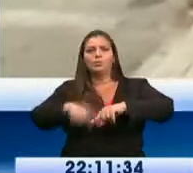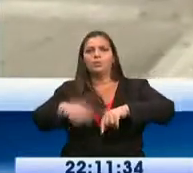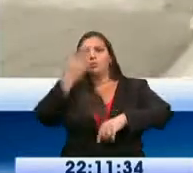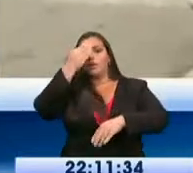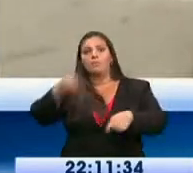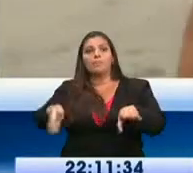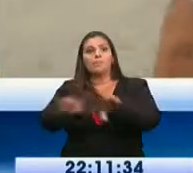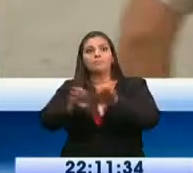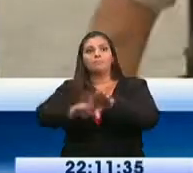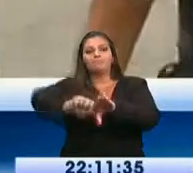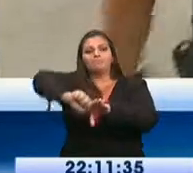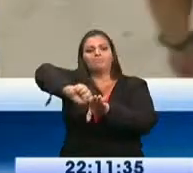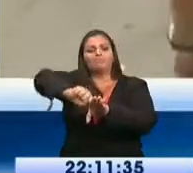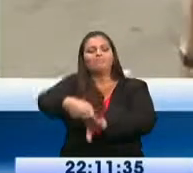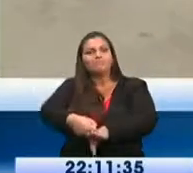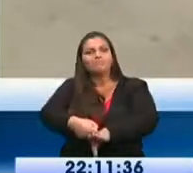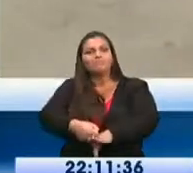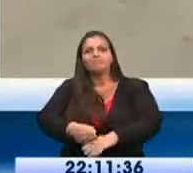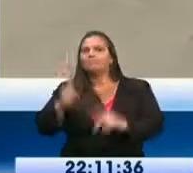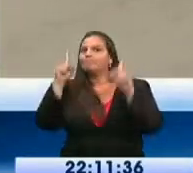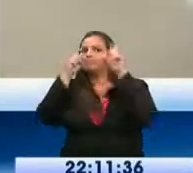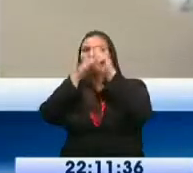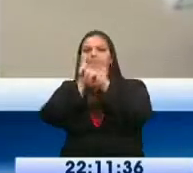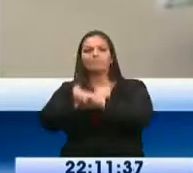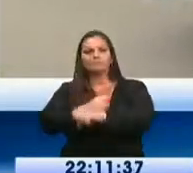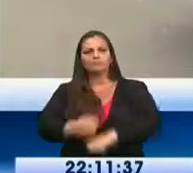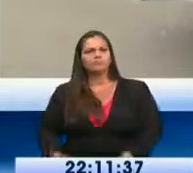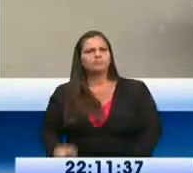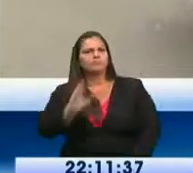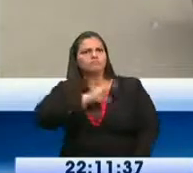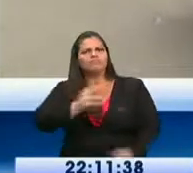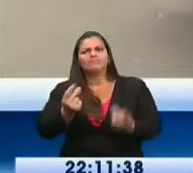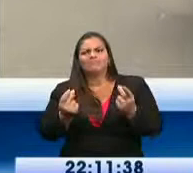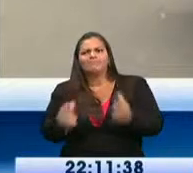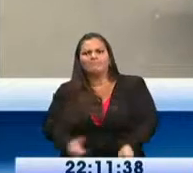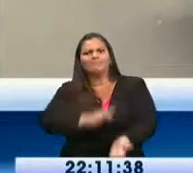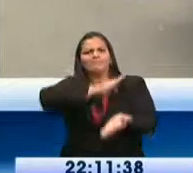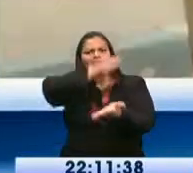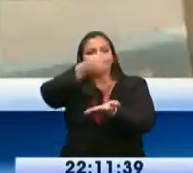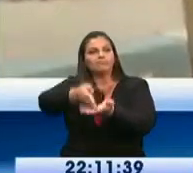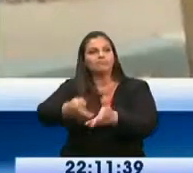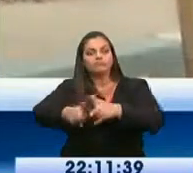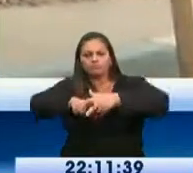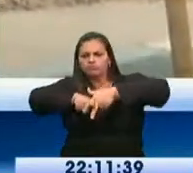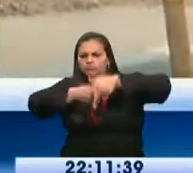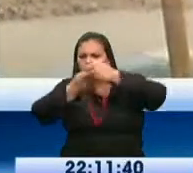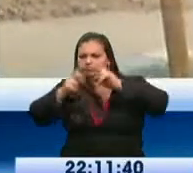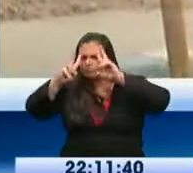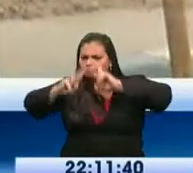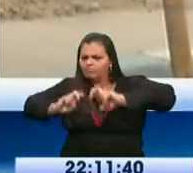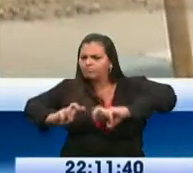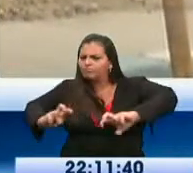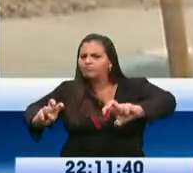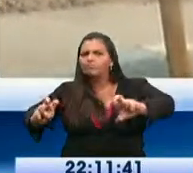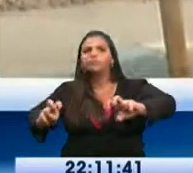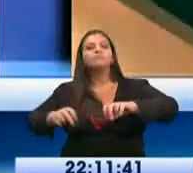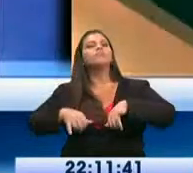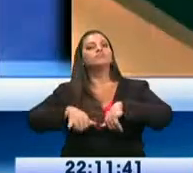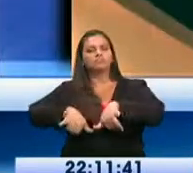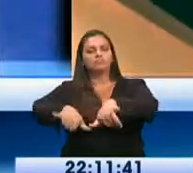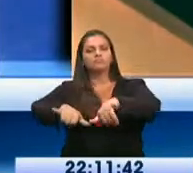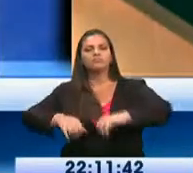llave. Agentes policiales arribaron al punto, rápidamente emprendieron las investigaciones que hasta el momento